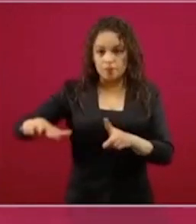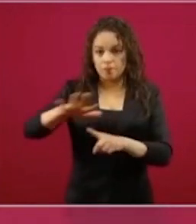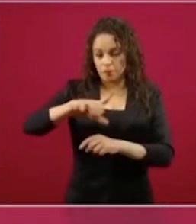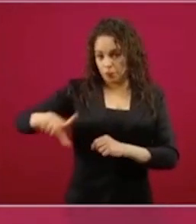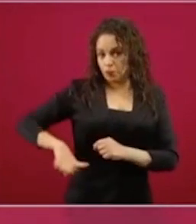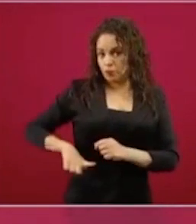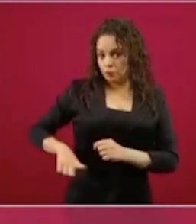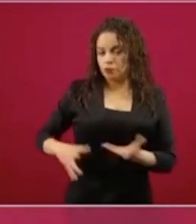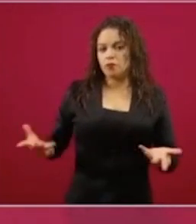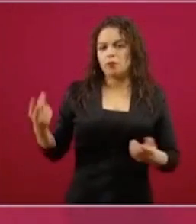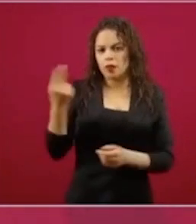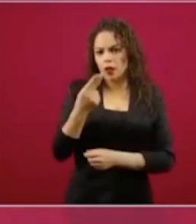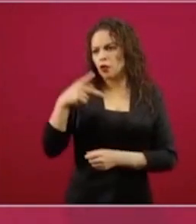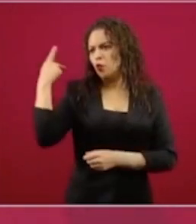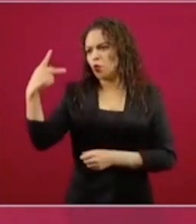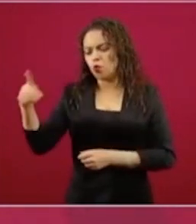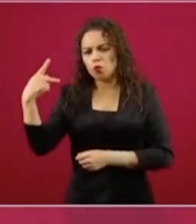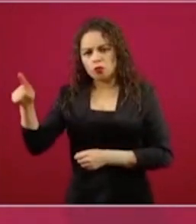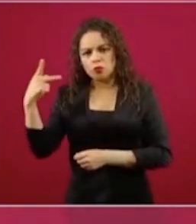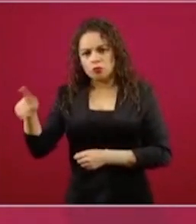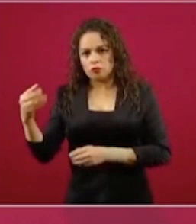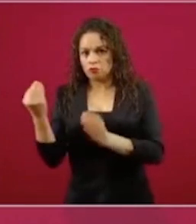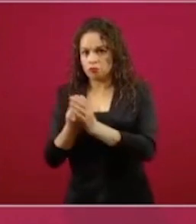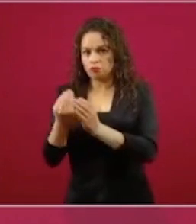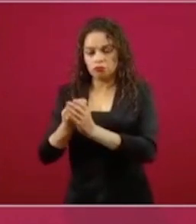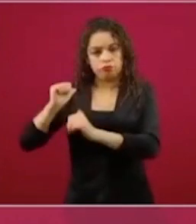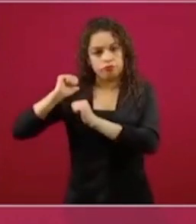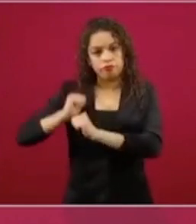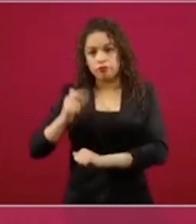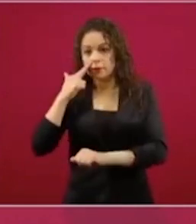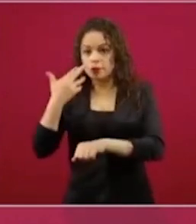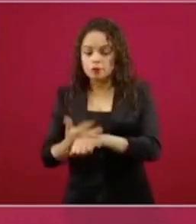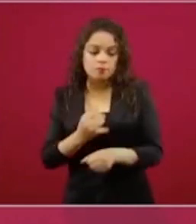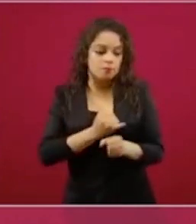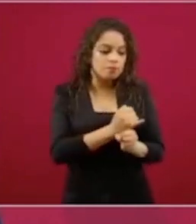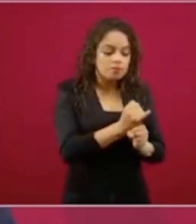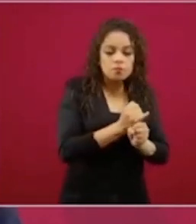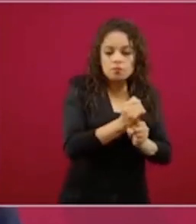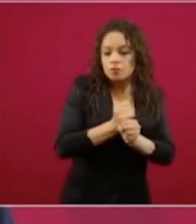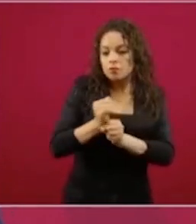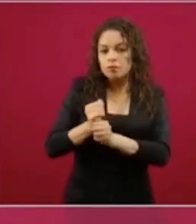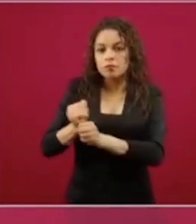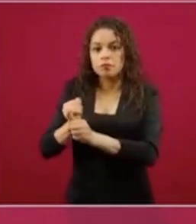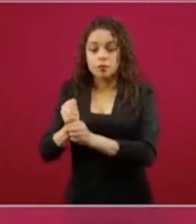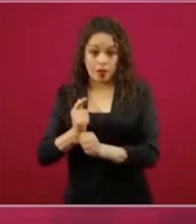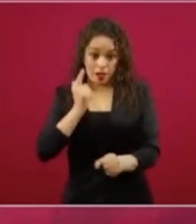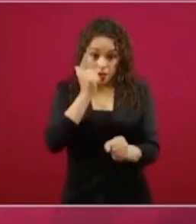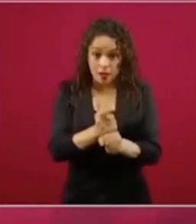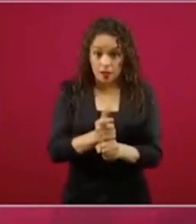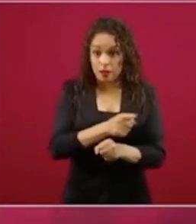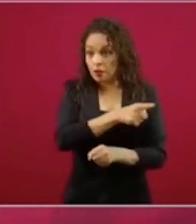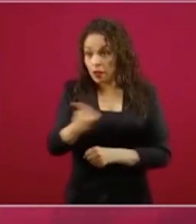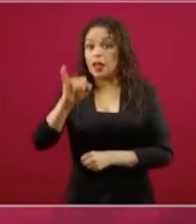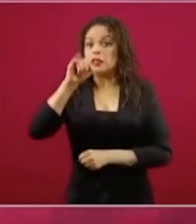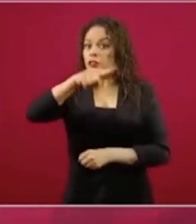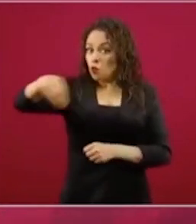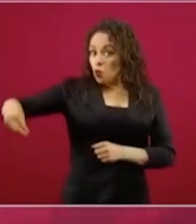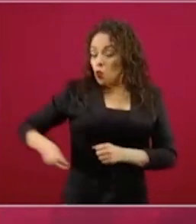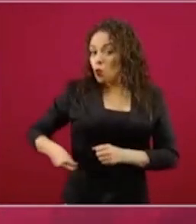tiene que hacer la investigación y si resulta responsable esta persona,